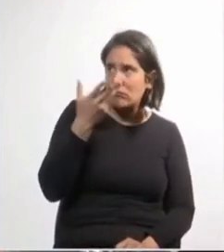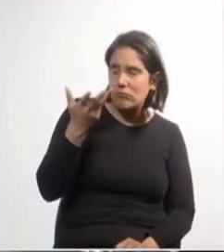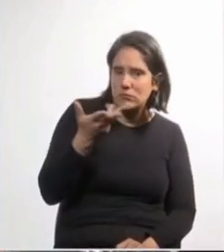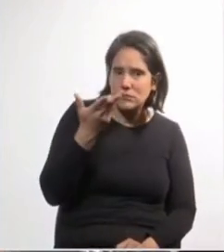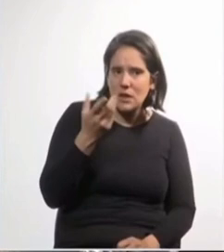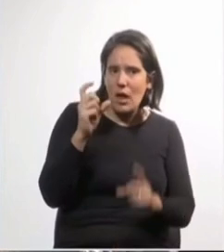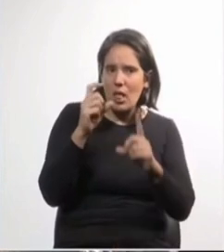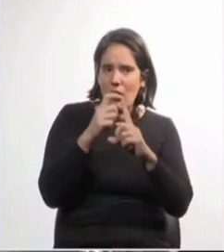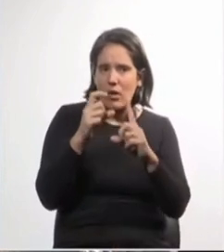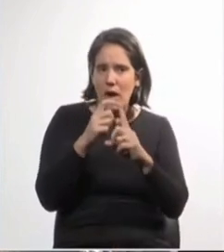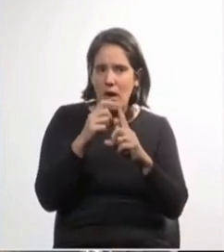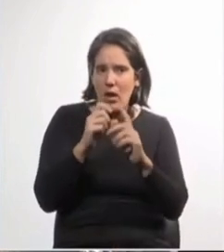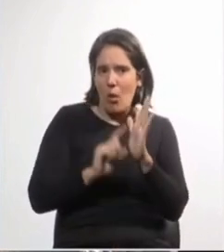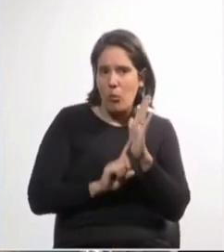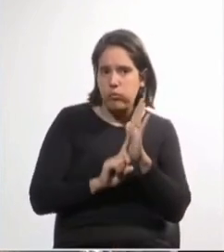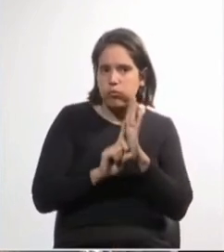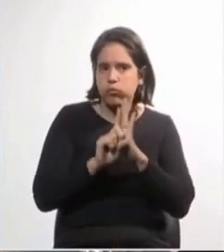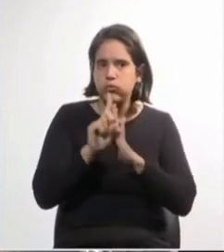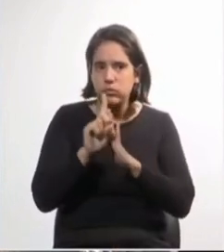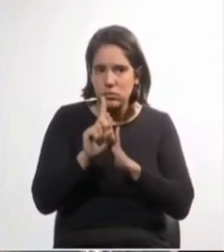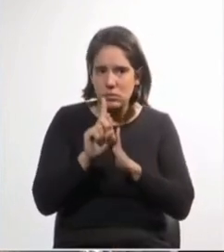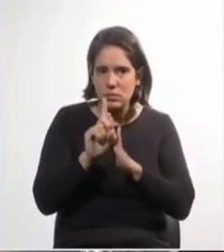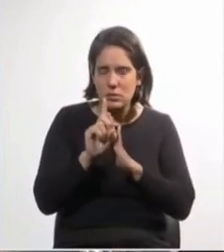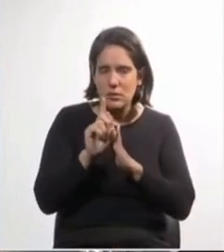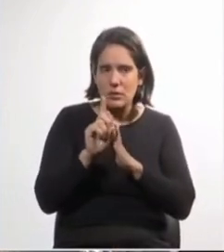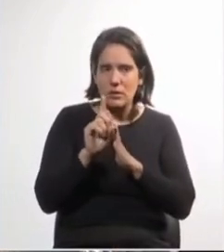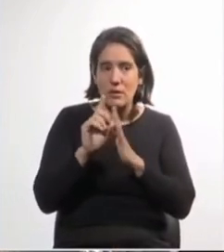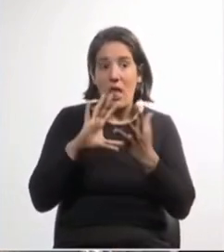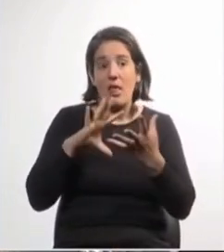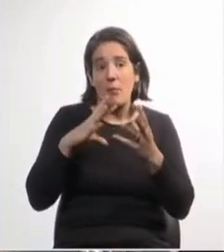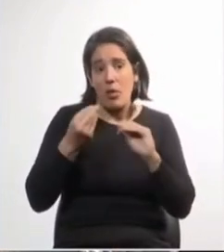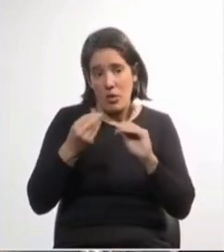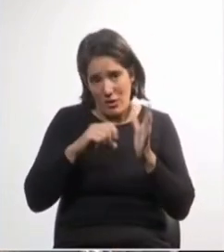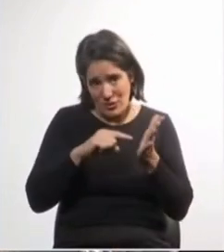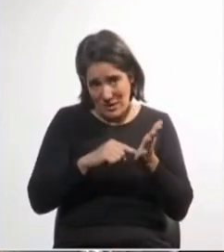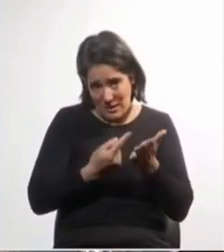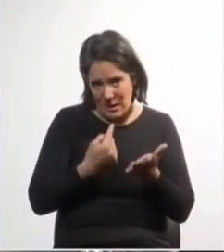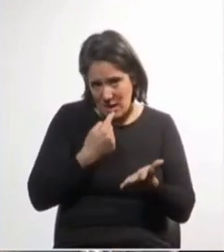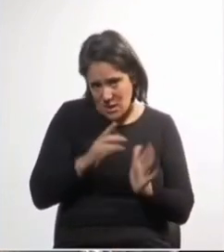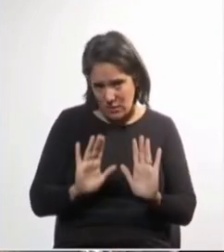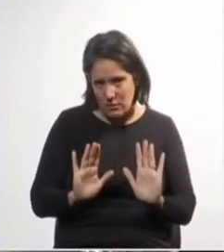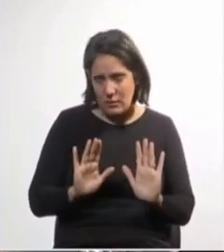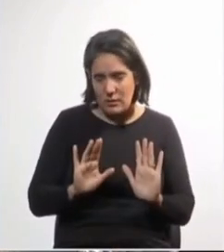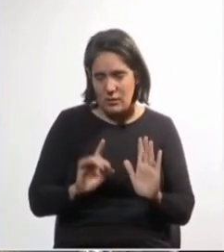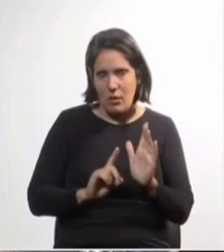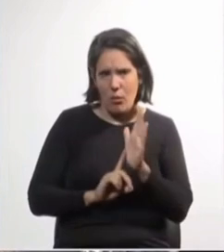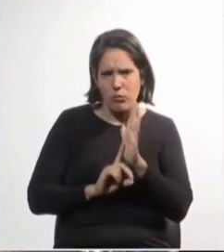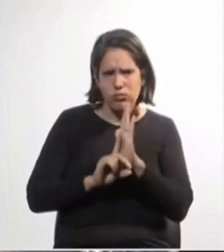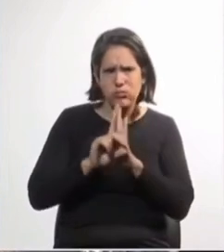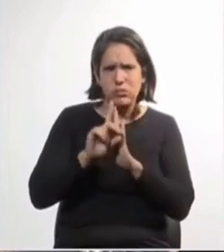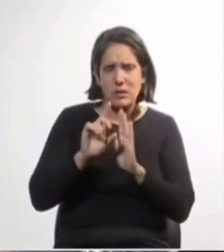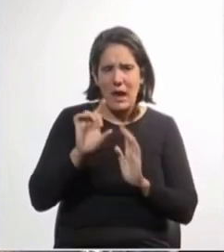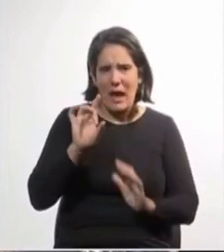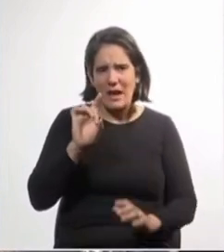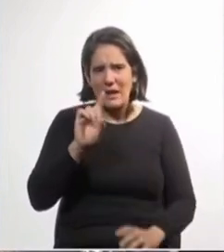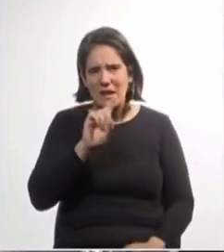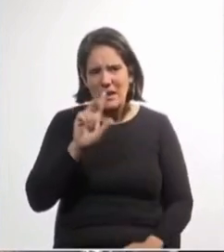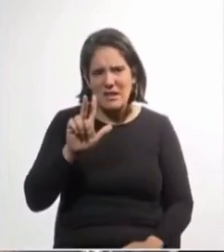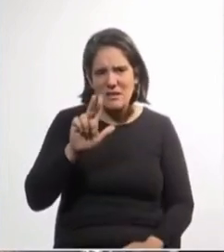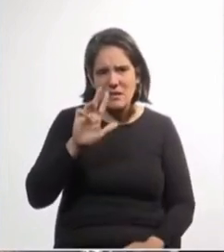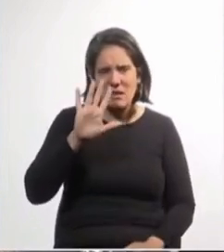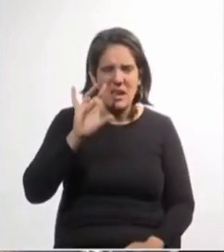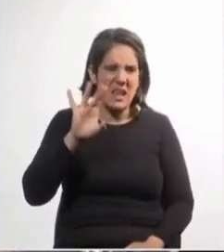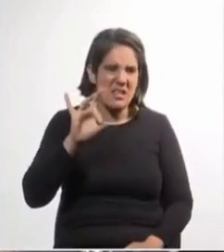el dólar aumentara, según lo que los propios modelos del Banco Central indican, que tiene un retraso de 12,